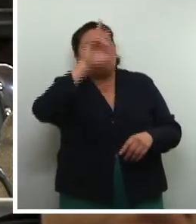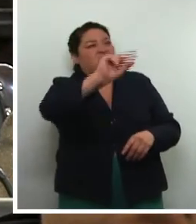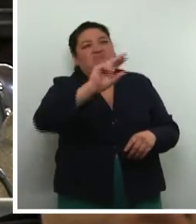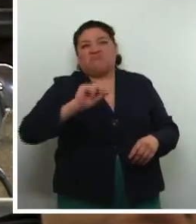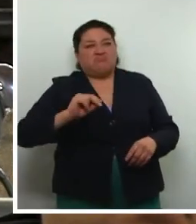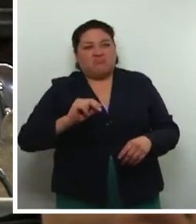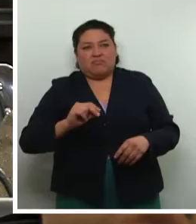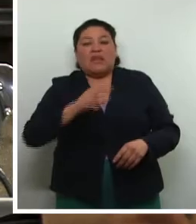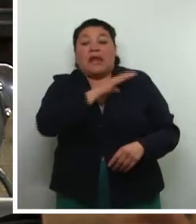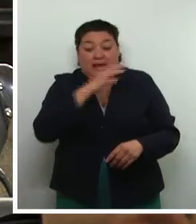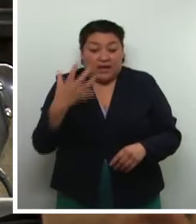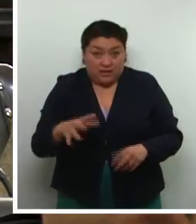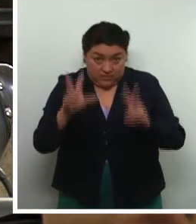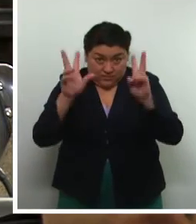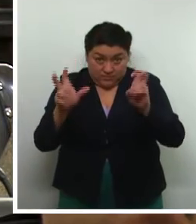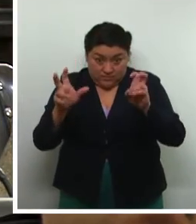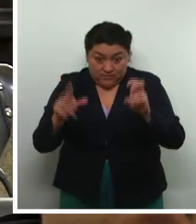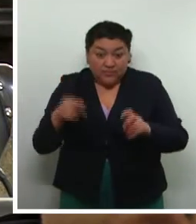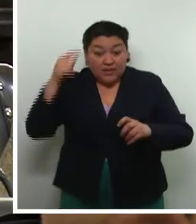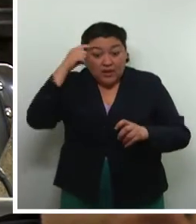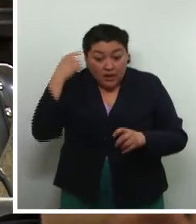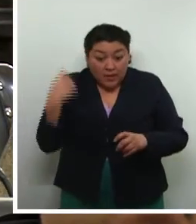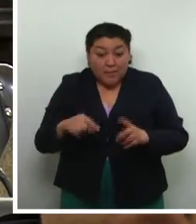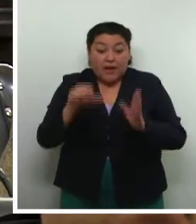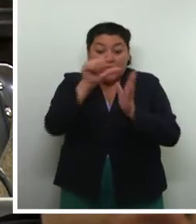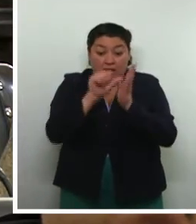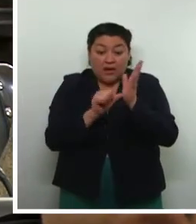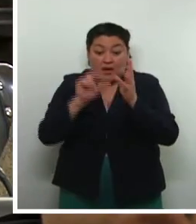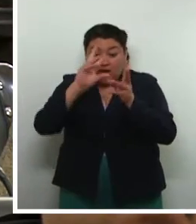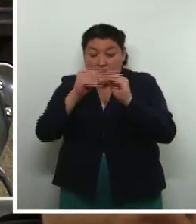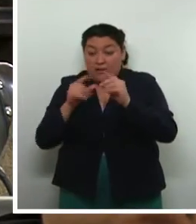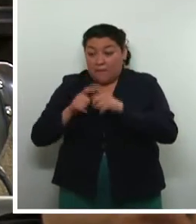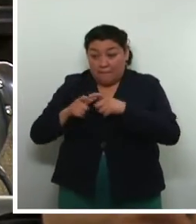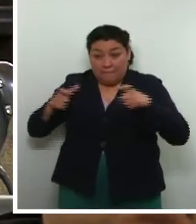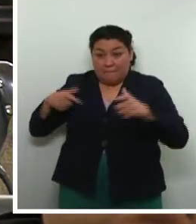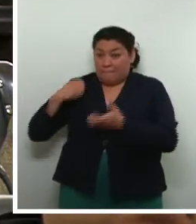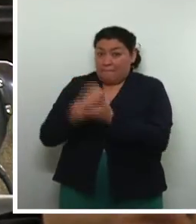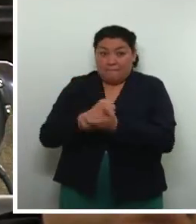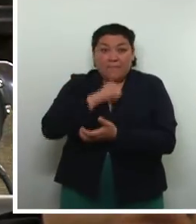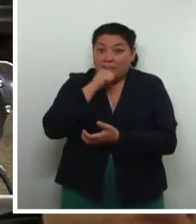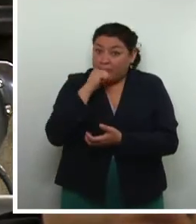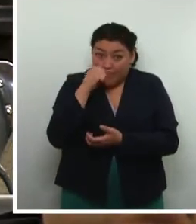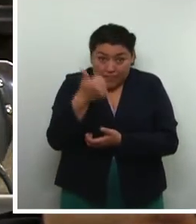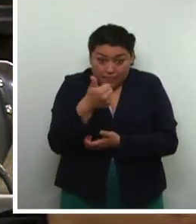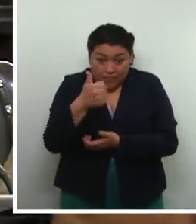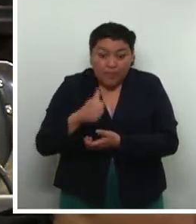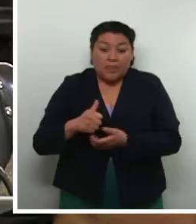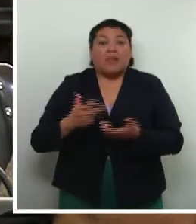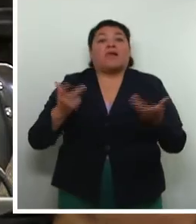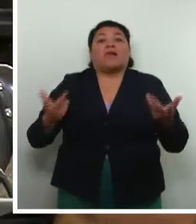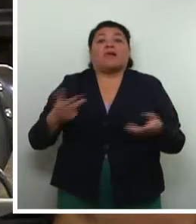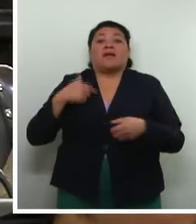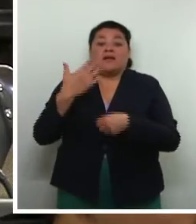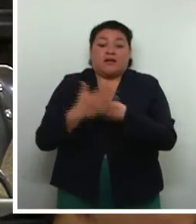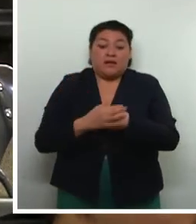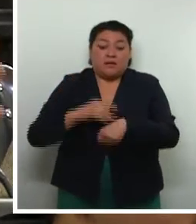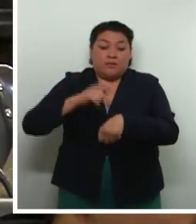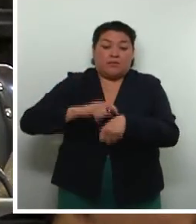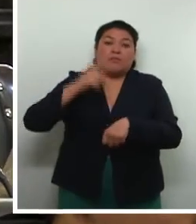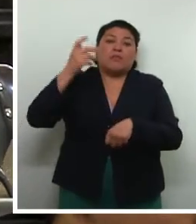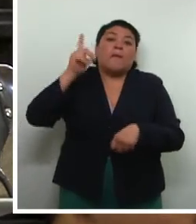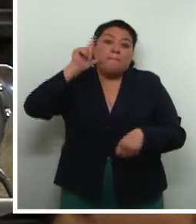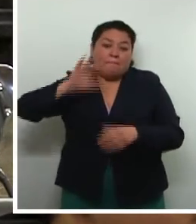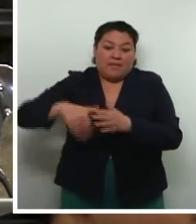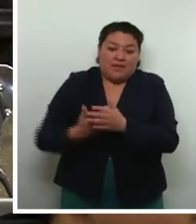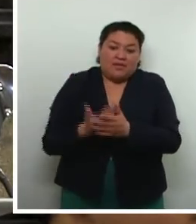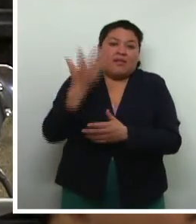artículo en lo general, para que entonces el artículo no alcance la mayoría calificada y de entrada a las 10 u 11 de la mañana